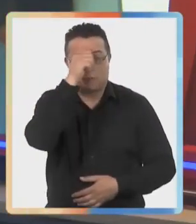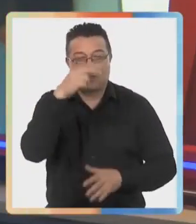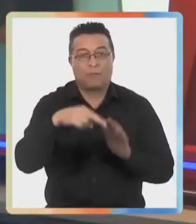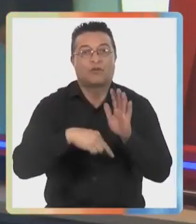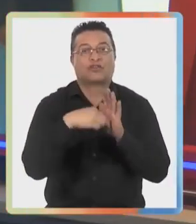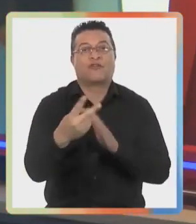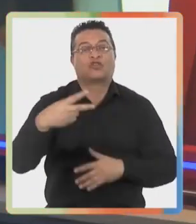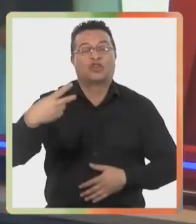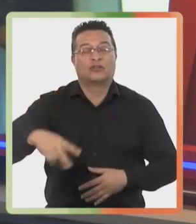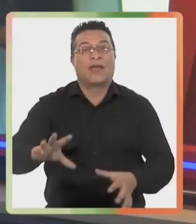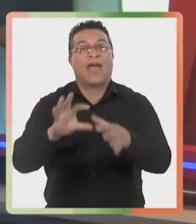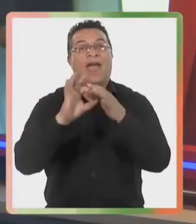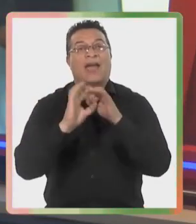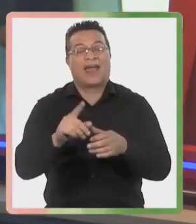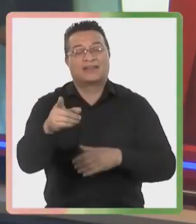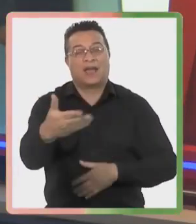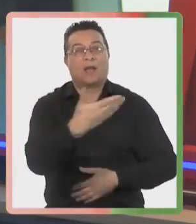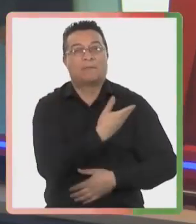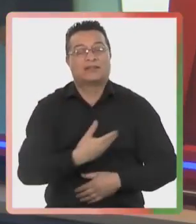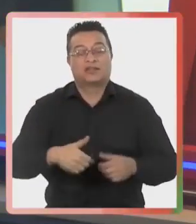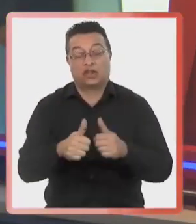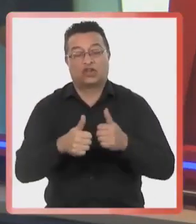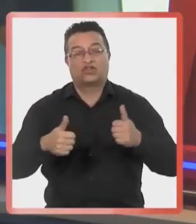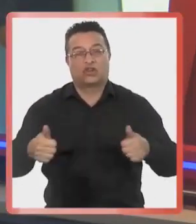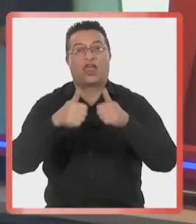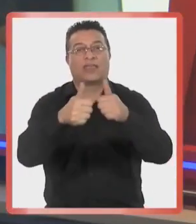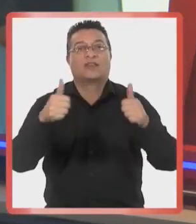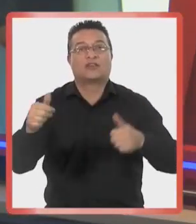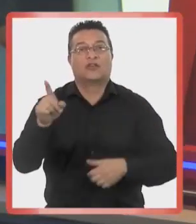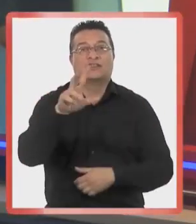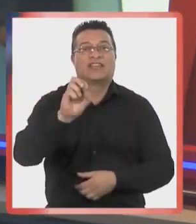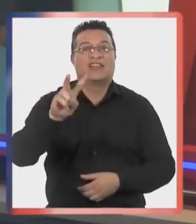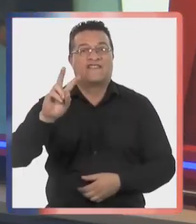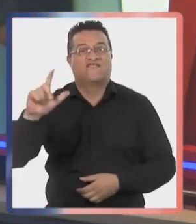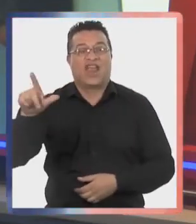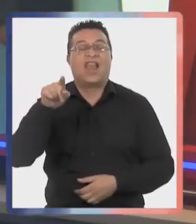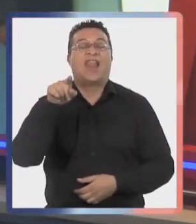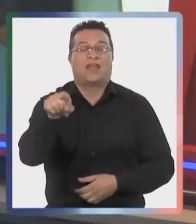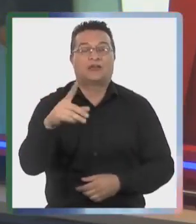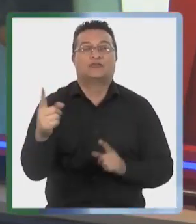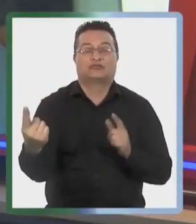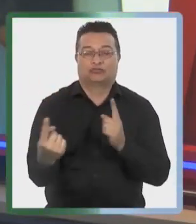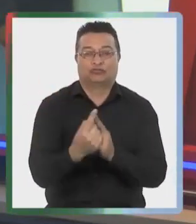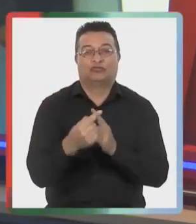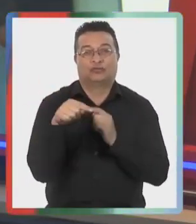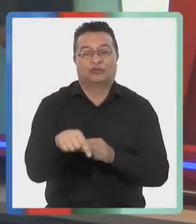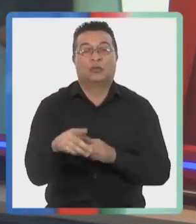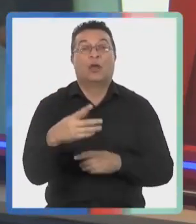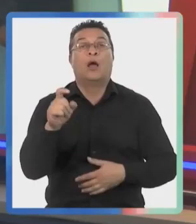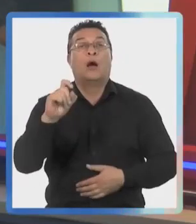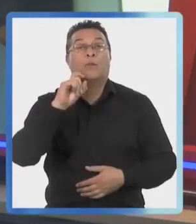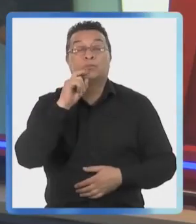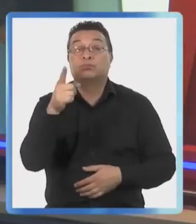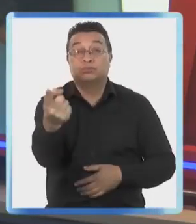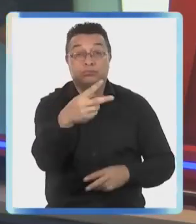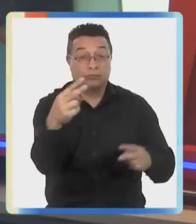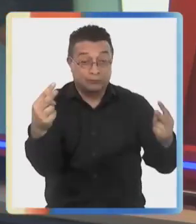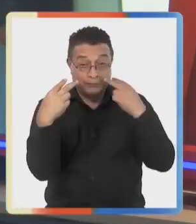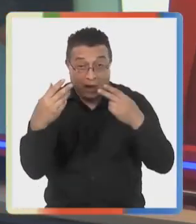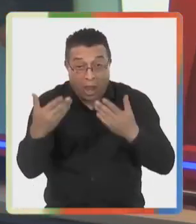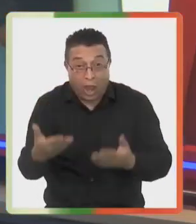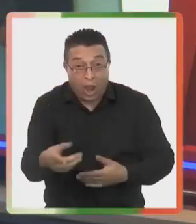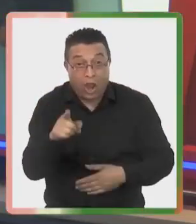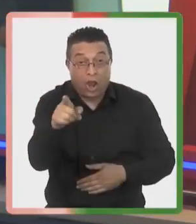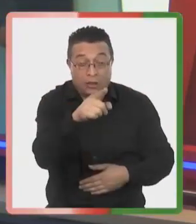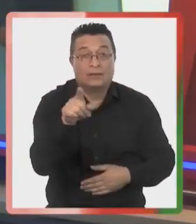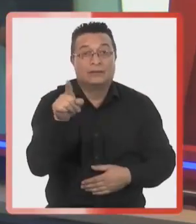de Portavoz Noticias. Le damos las gracias al presidente del Consejo Directivo del Servicio Electoral, Andrés Tagle, por estar con nosotros. A quienes se incorporan a nuestra sintonía,